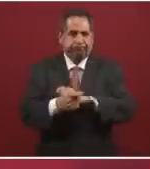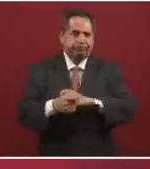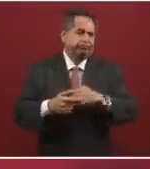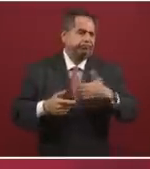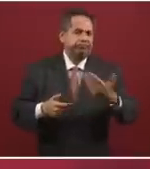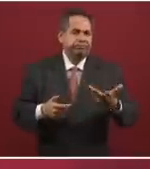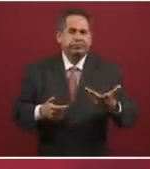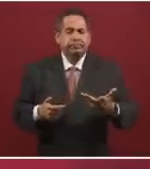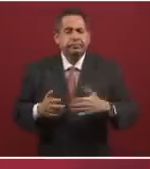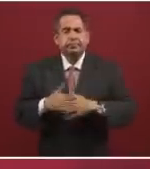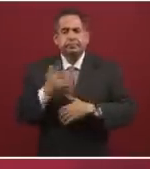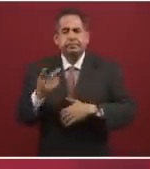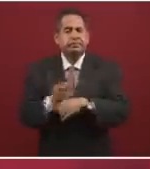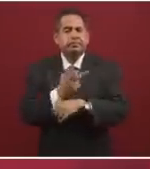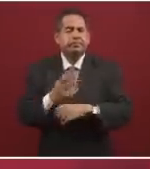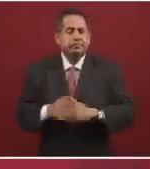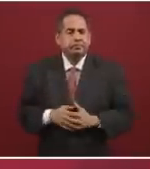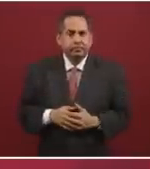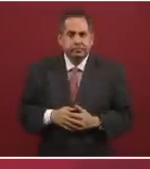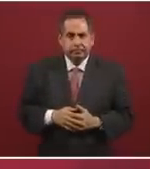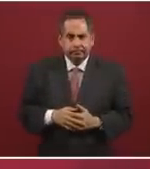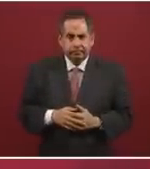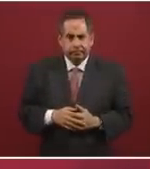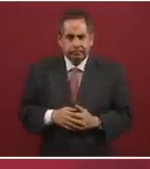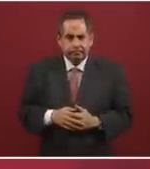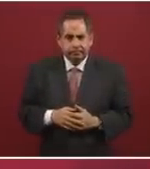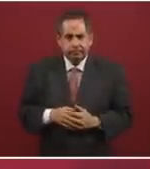Porque ¿qué sucedía?